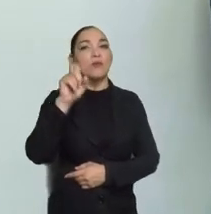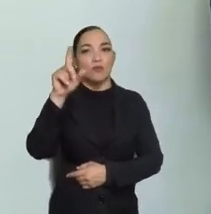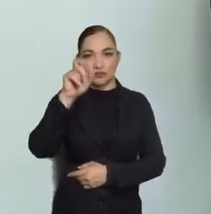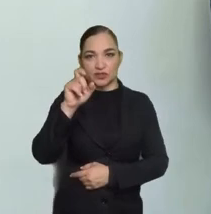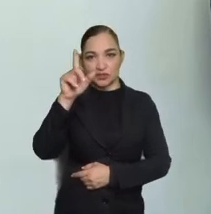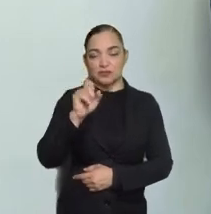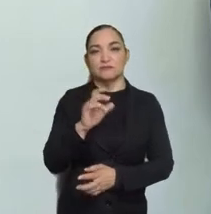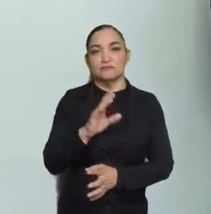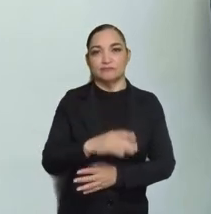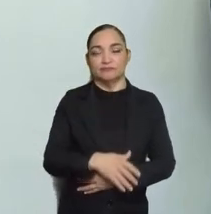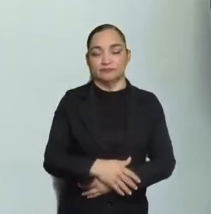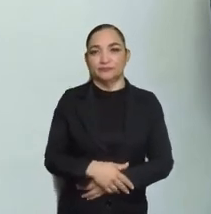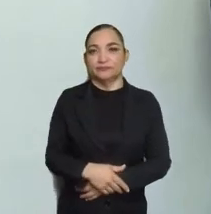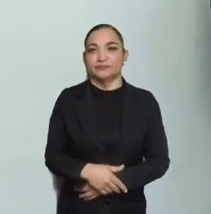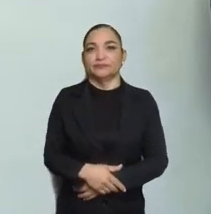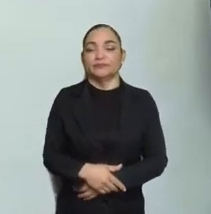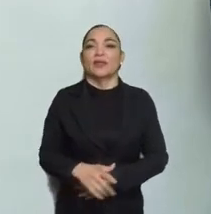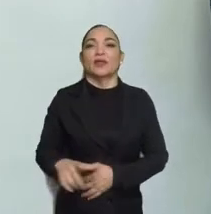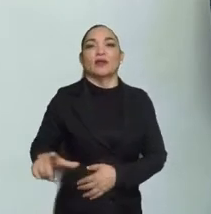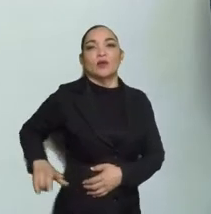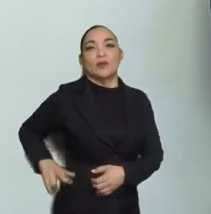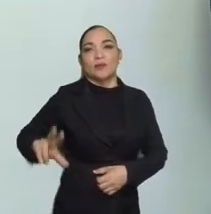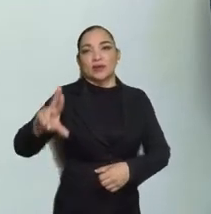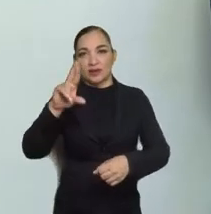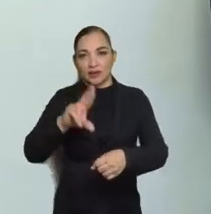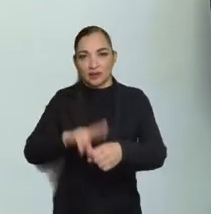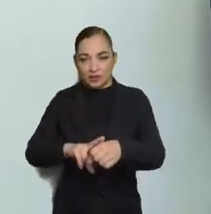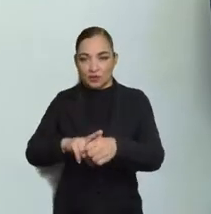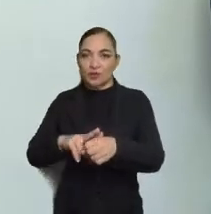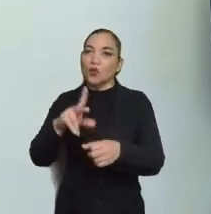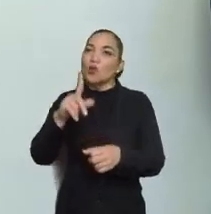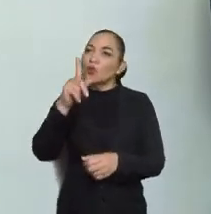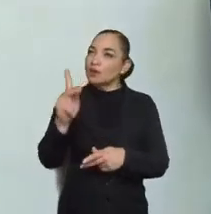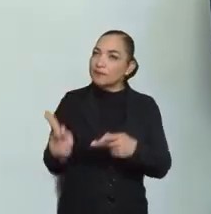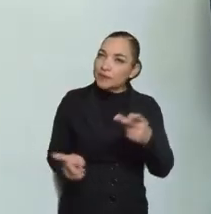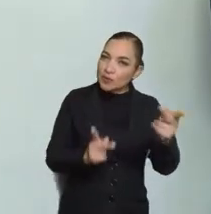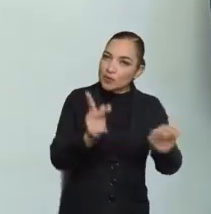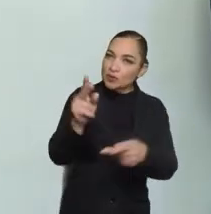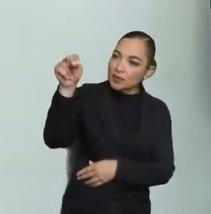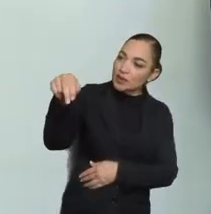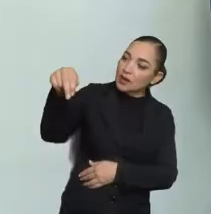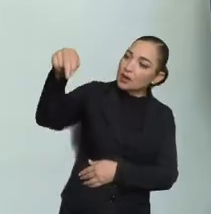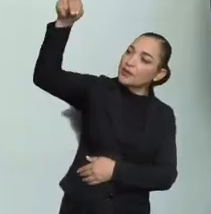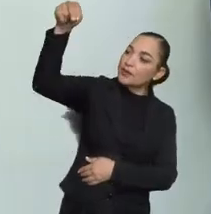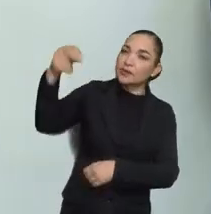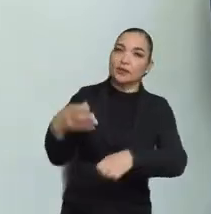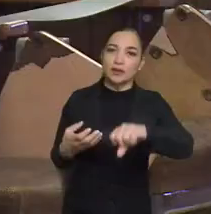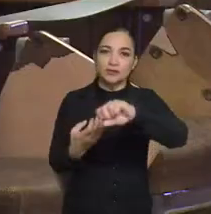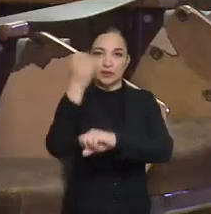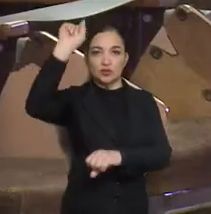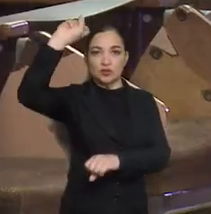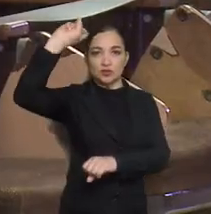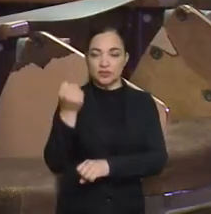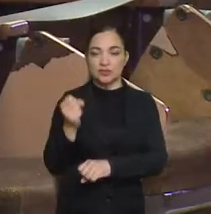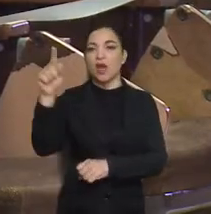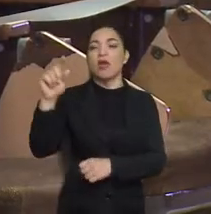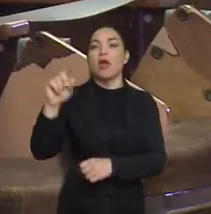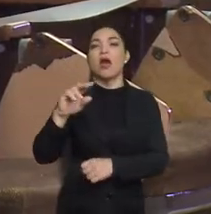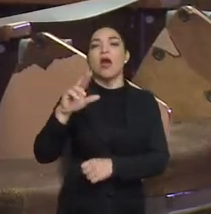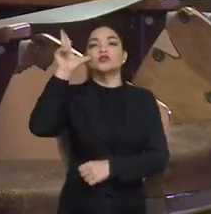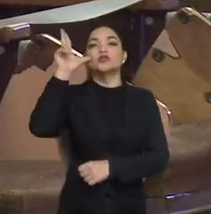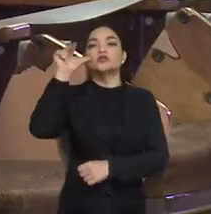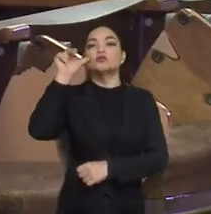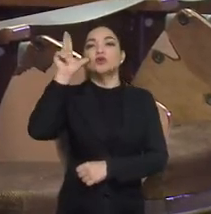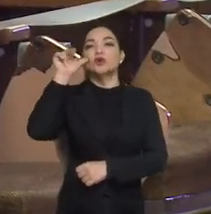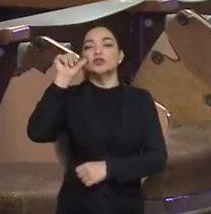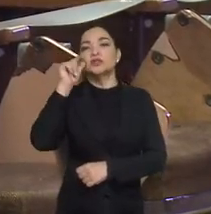Ricardo. Gobernador, una pregunta también de por allá del norte del estado. Allá en los Mochis hay